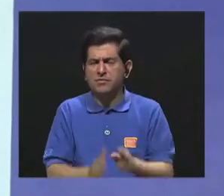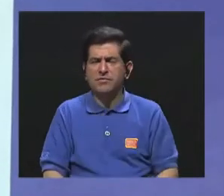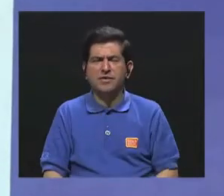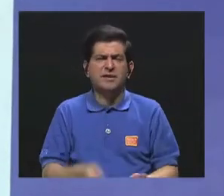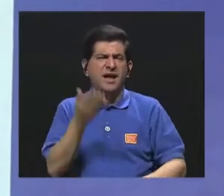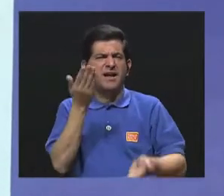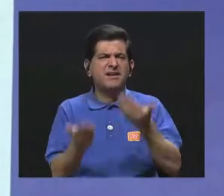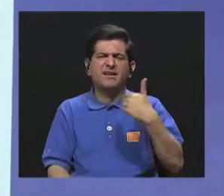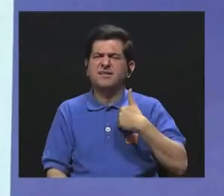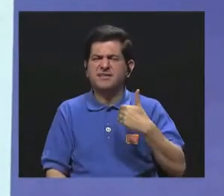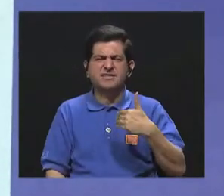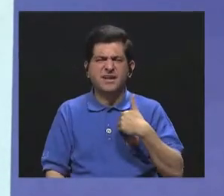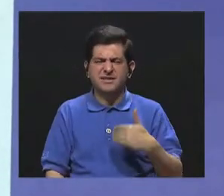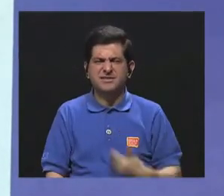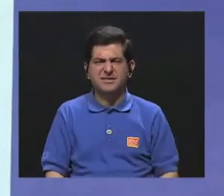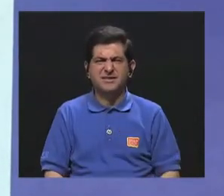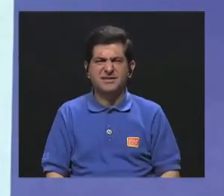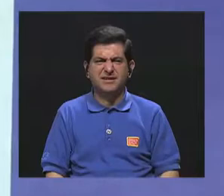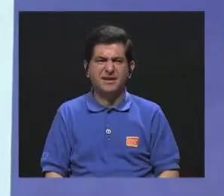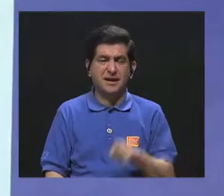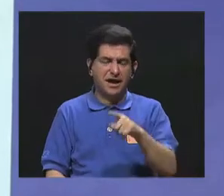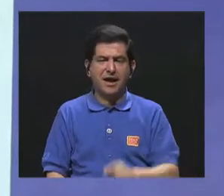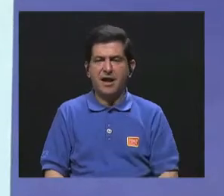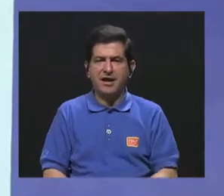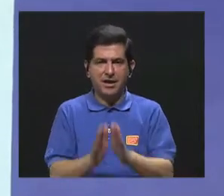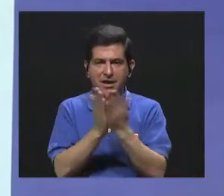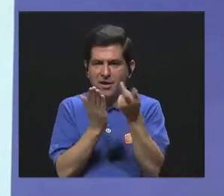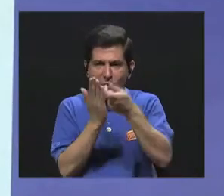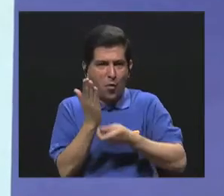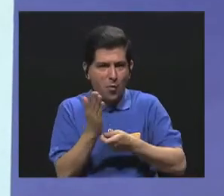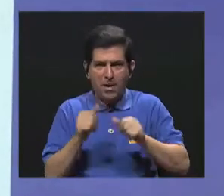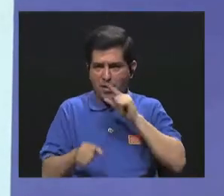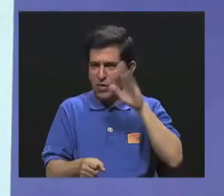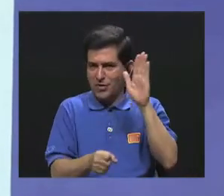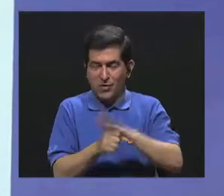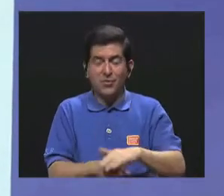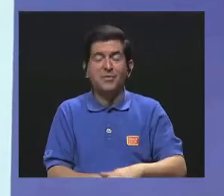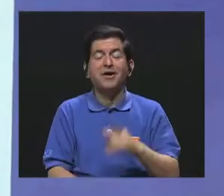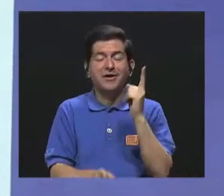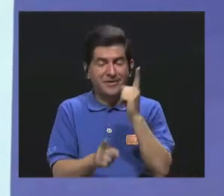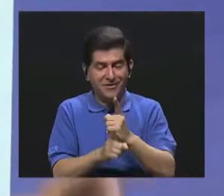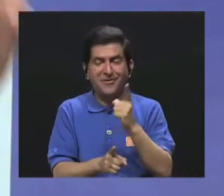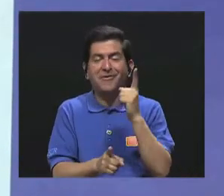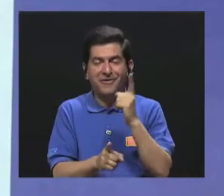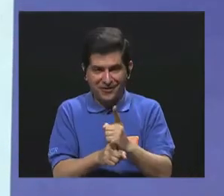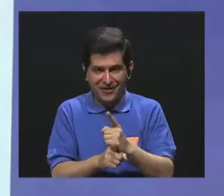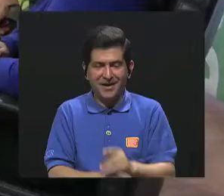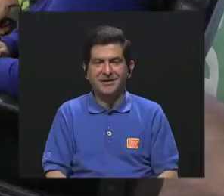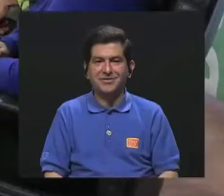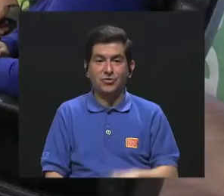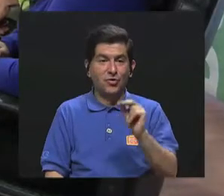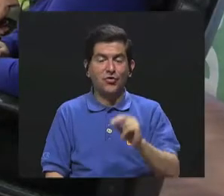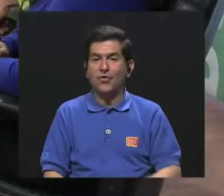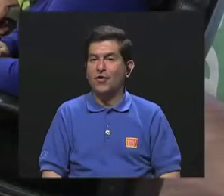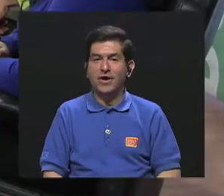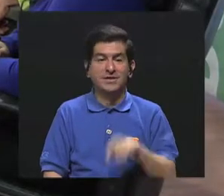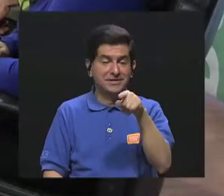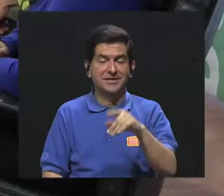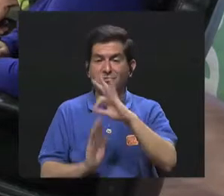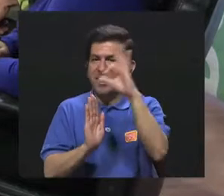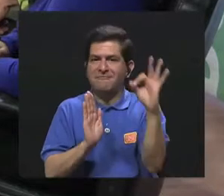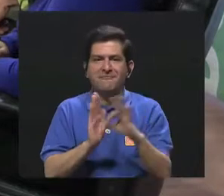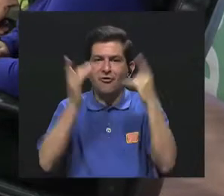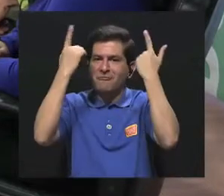con cierta... Sí, ¿sabes? De repente... No sigue el manual. Exacto, no sirve tanto como el, más bien la fórmula del éxito. Sí,